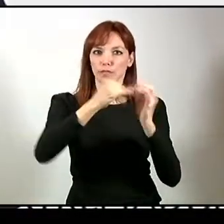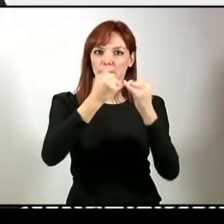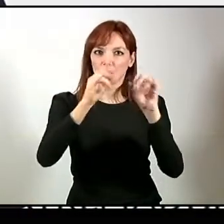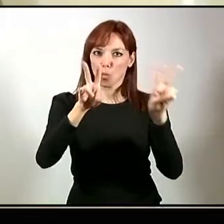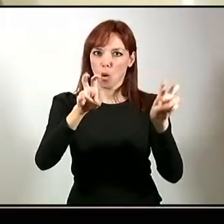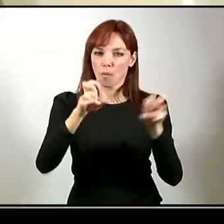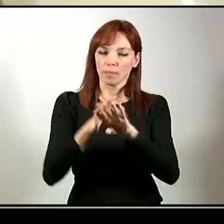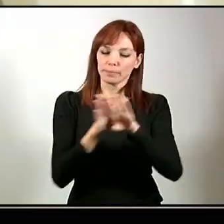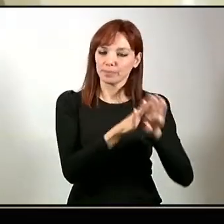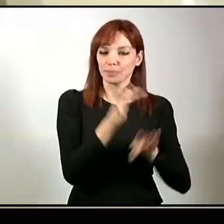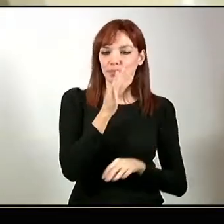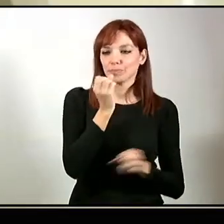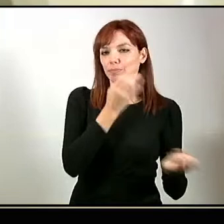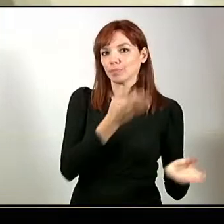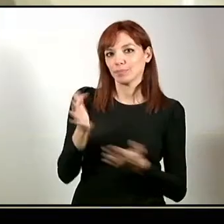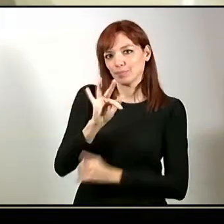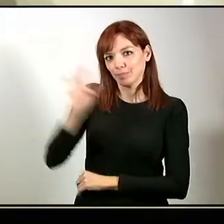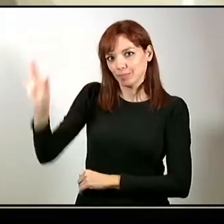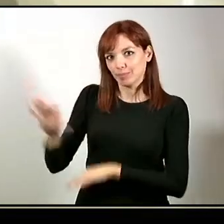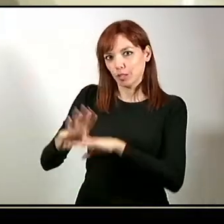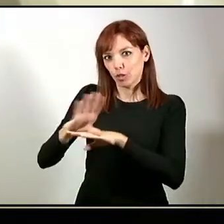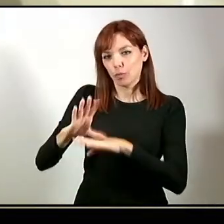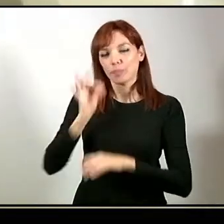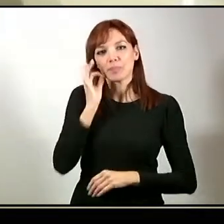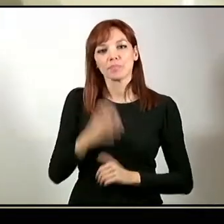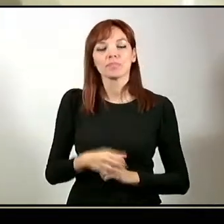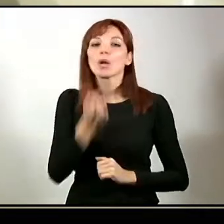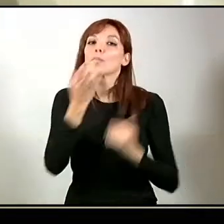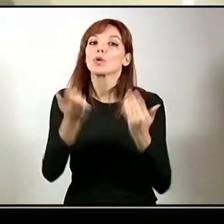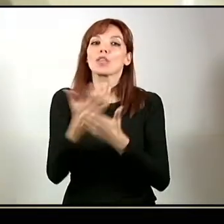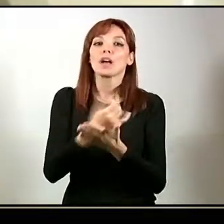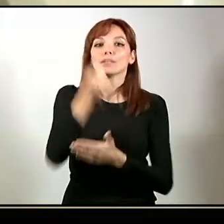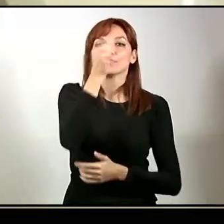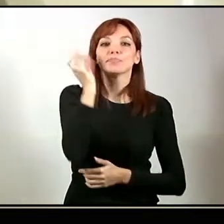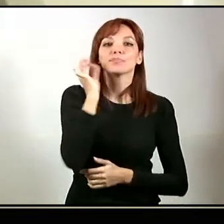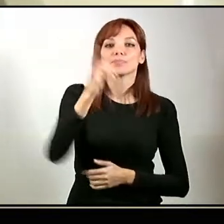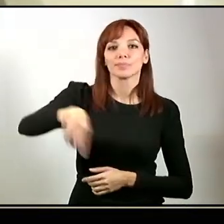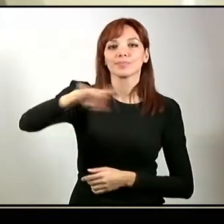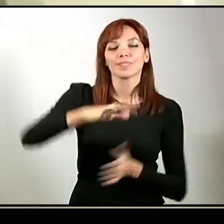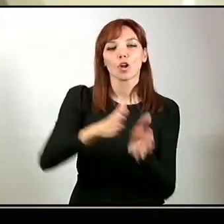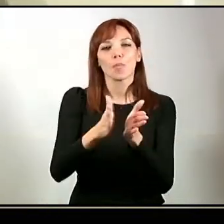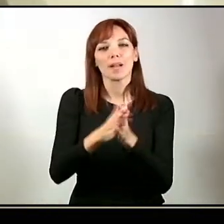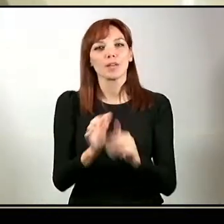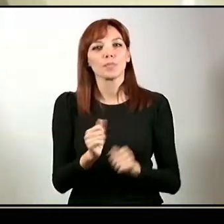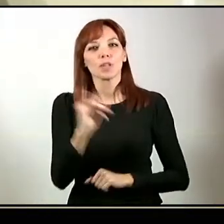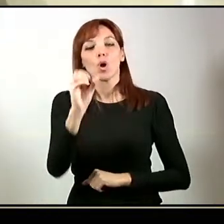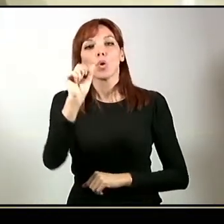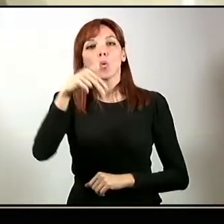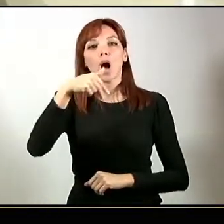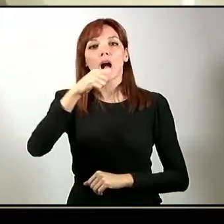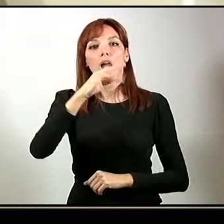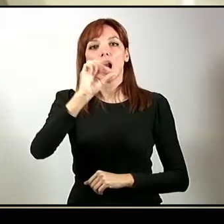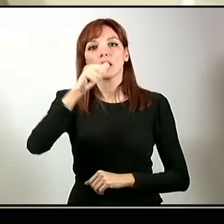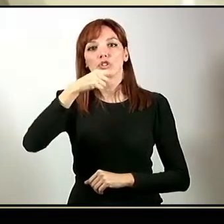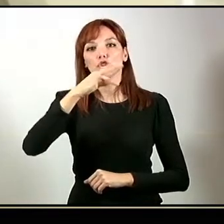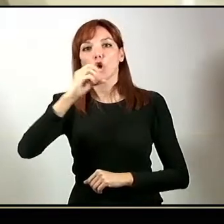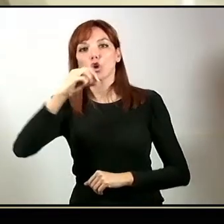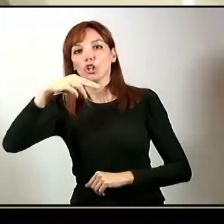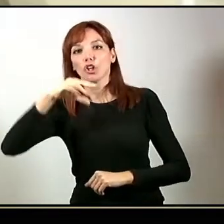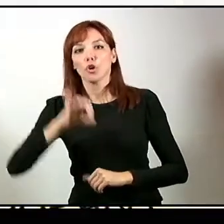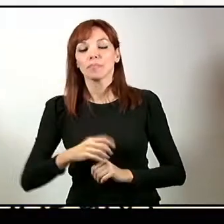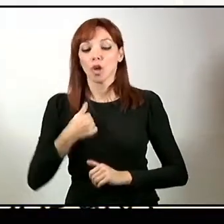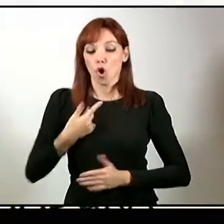García. Buenos días a todos y a todas, compañero Juan Antonio. Hoy